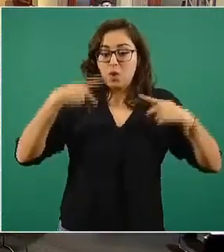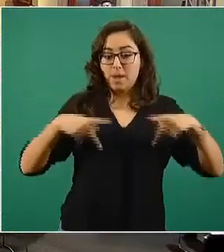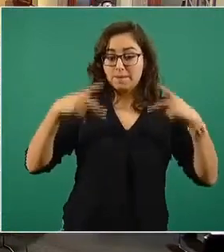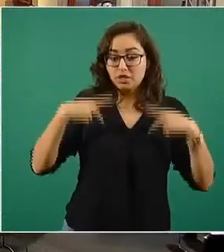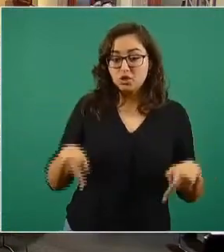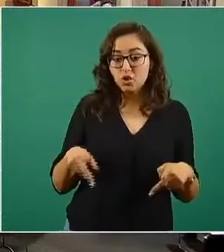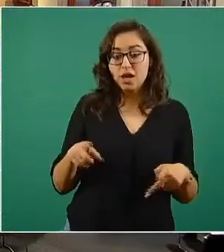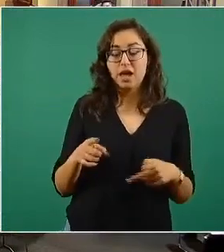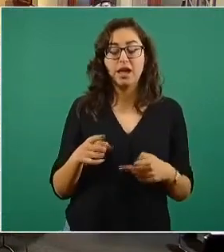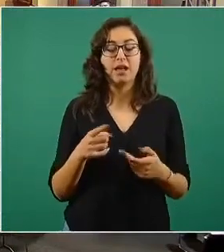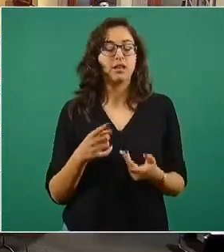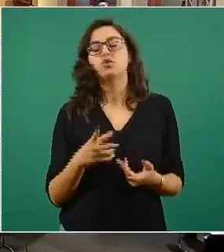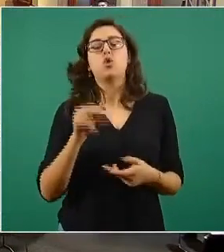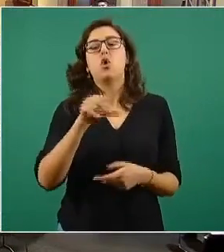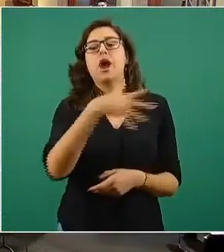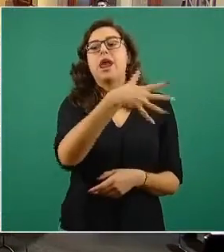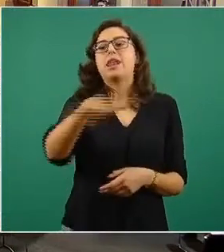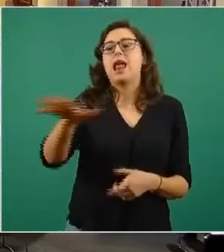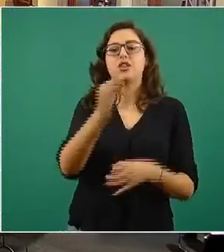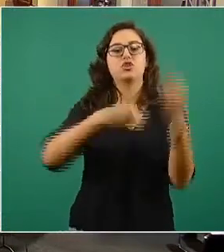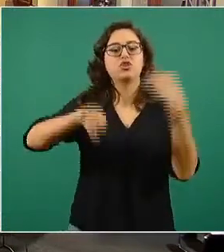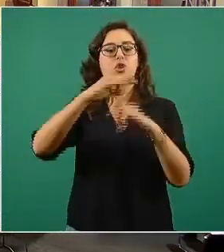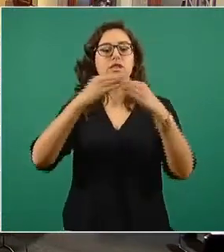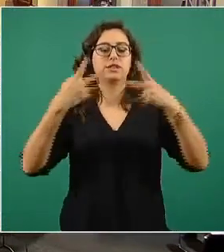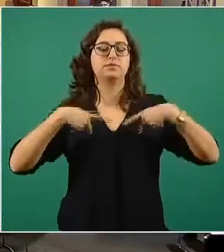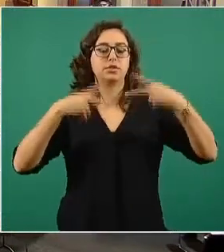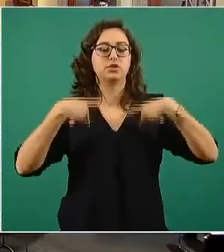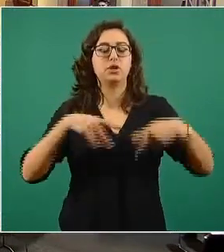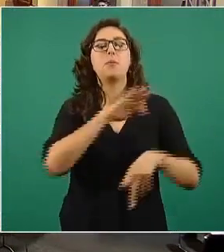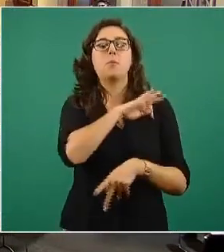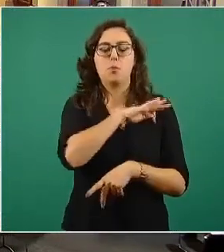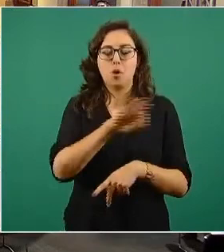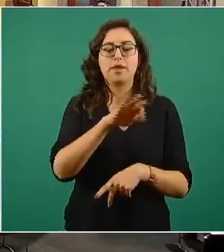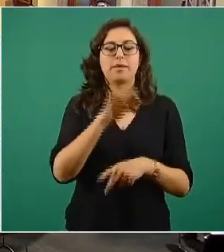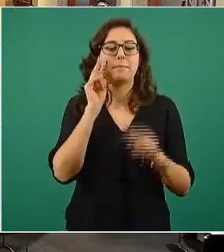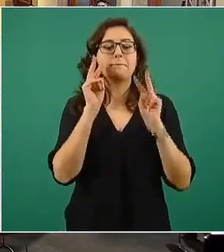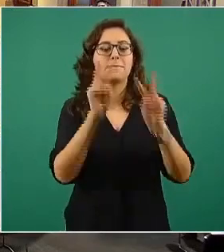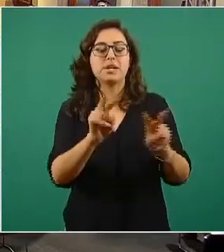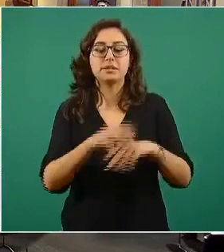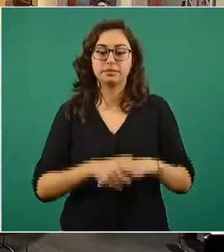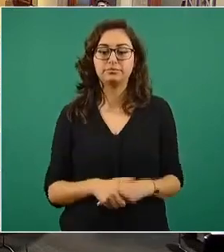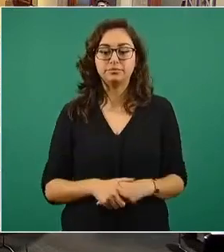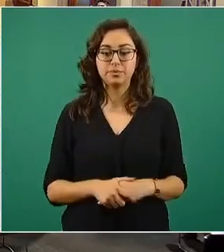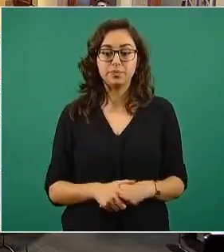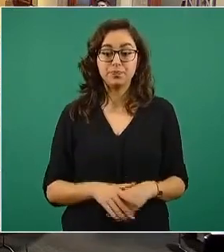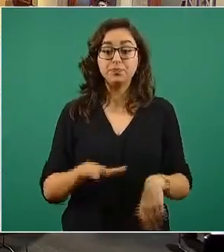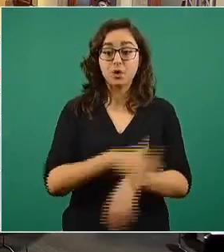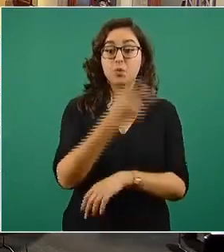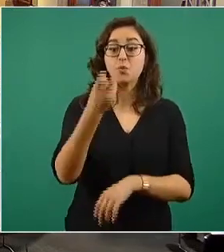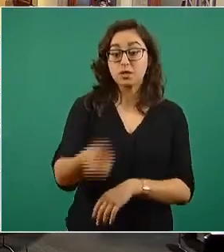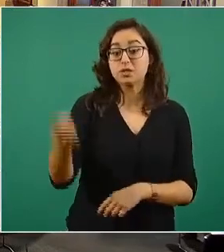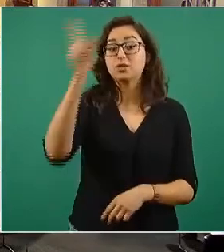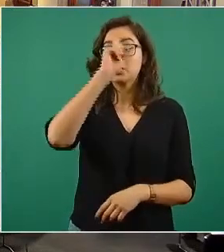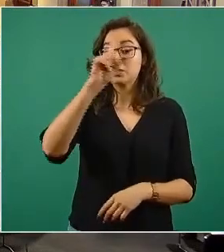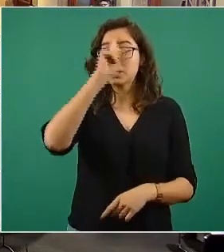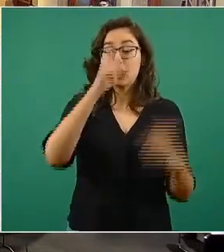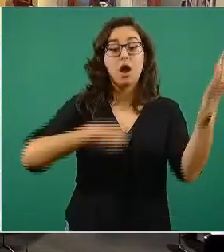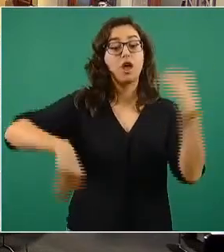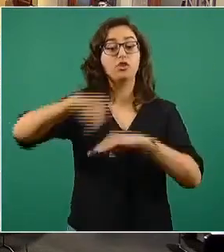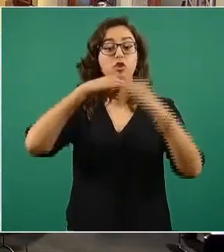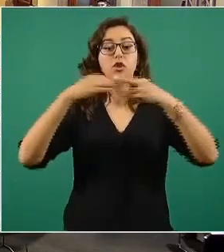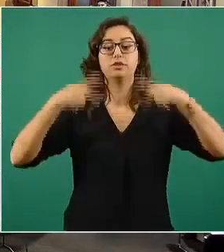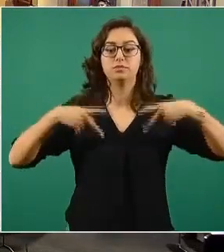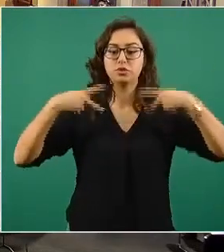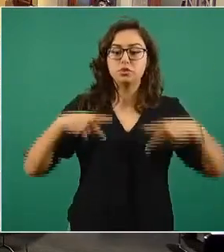preguntó tenga la respuesta, sino en general cualquier otra persona que posteriormente tenga la respuesta. De modo que la recomendación inicial que damos a toda la población